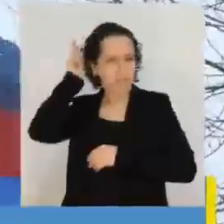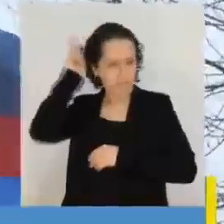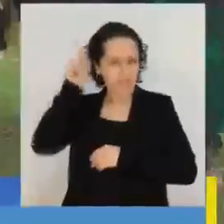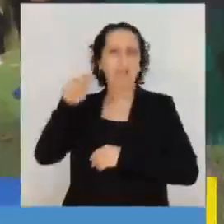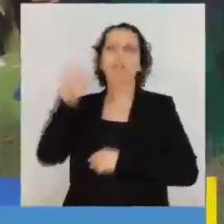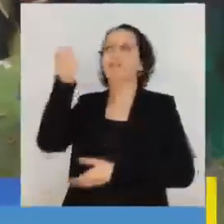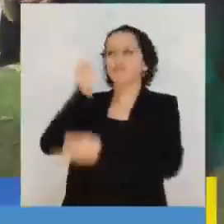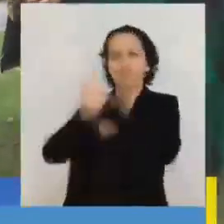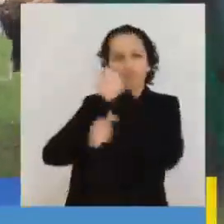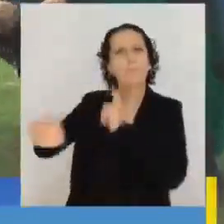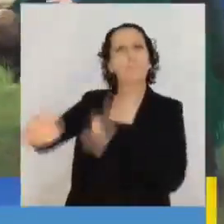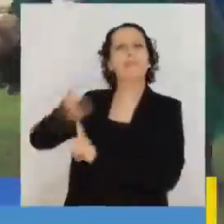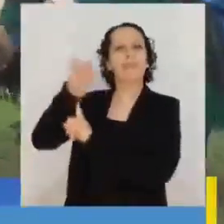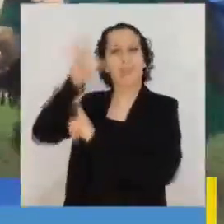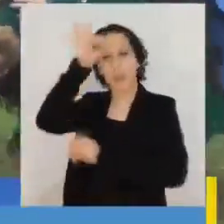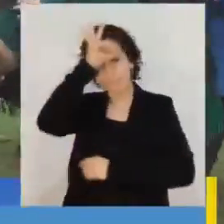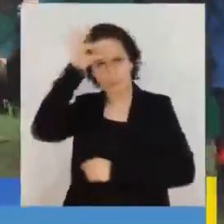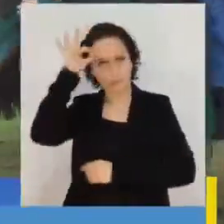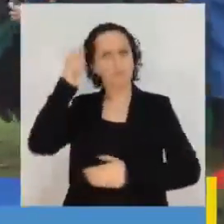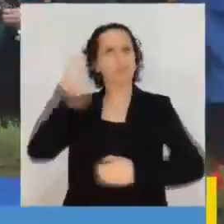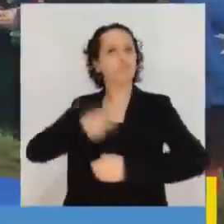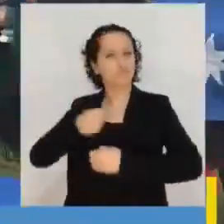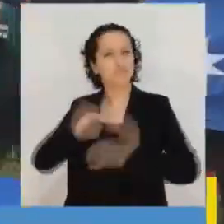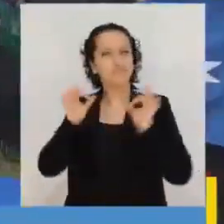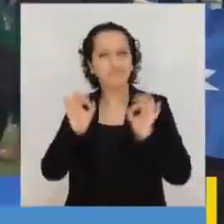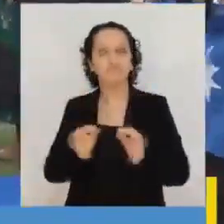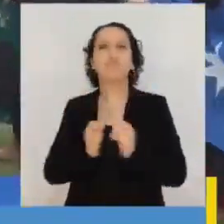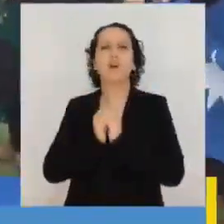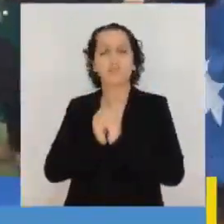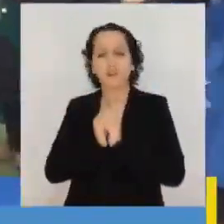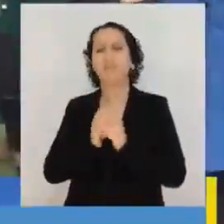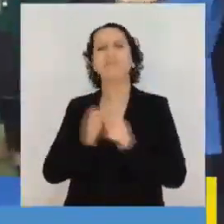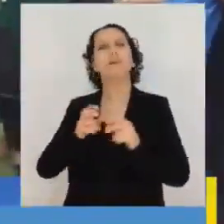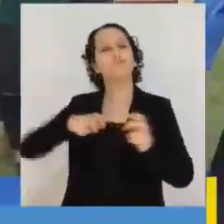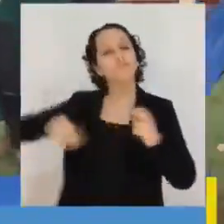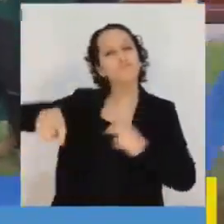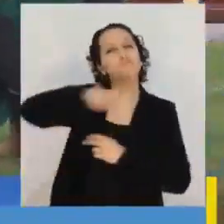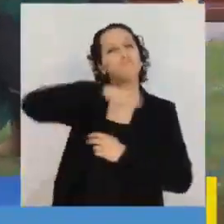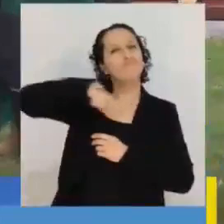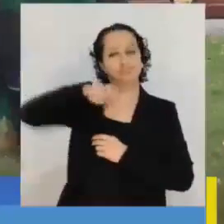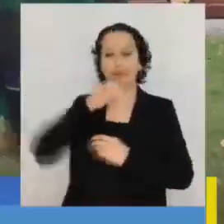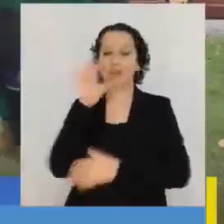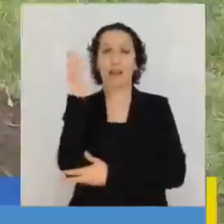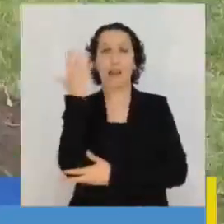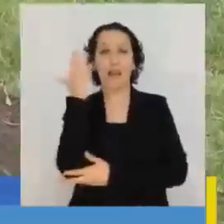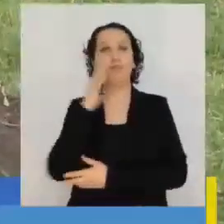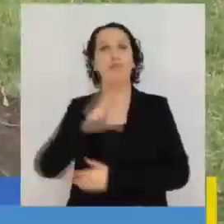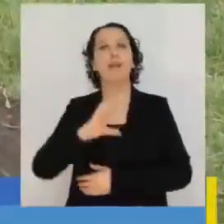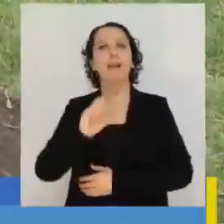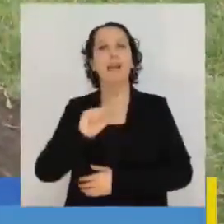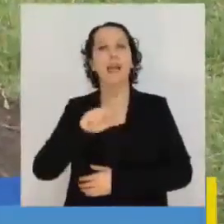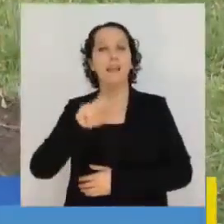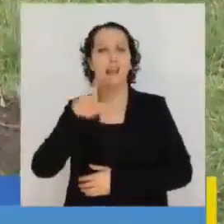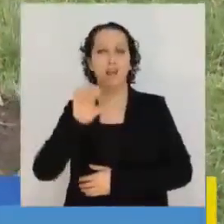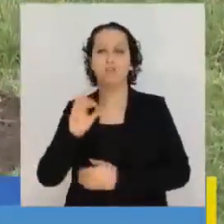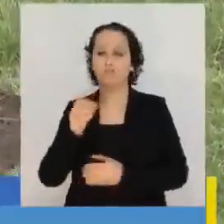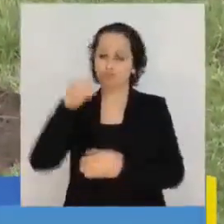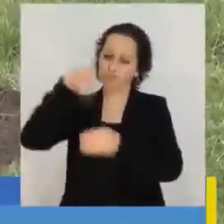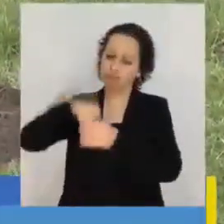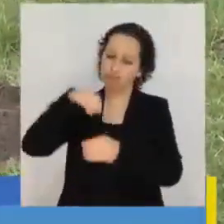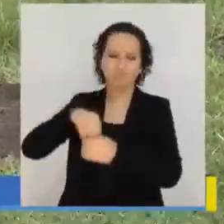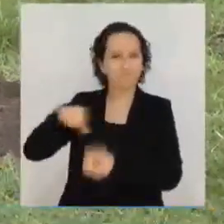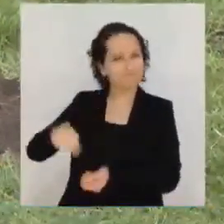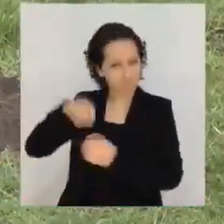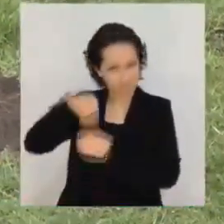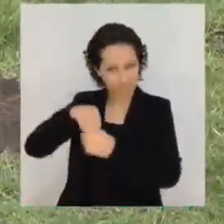de la bandera mapuche, rogativa y plantación de un canelo, árbol sagrado para los pueblos originarios. Es una fecha